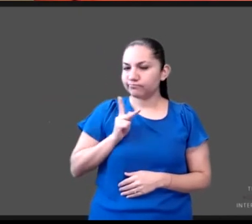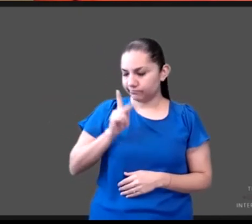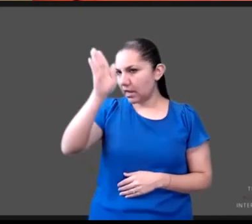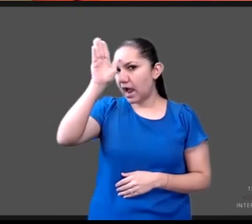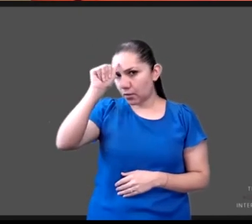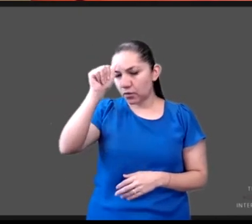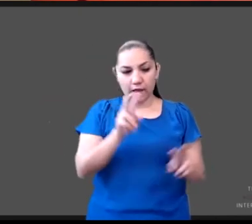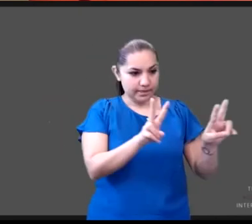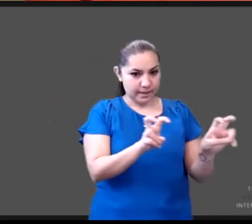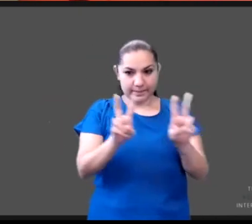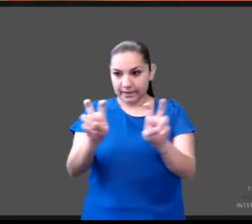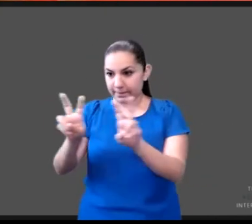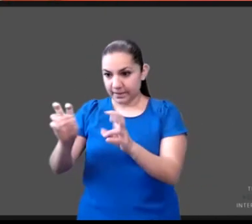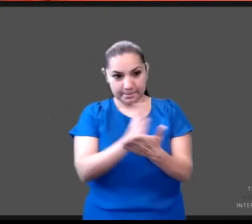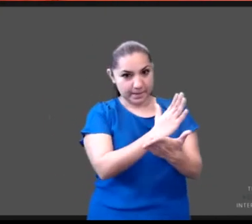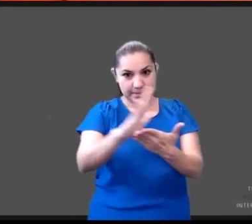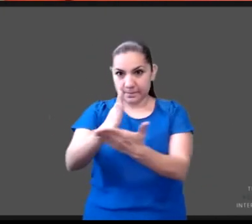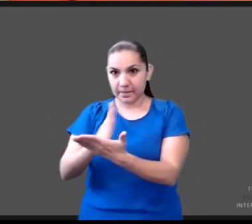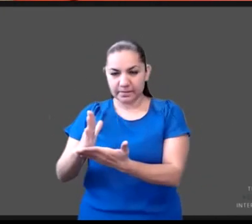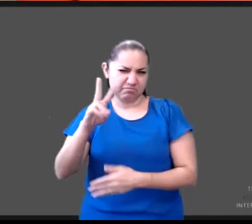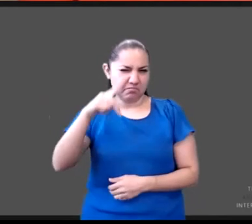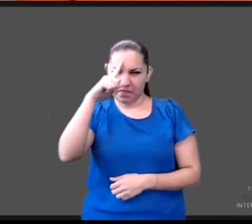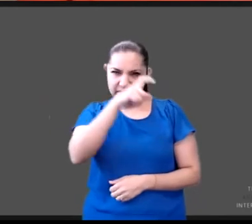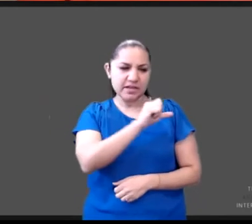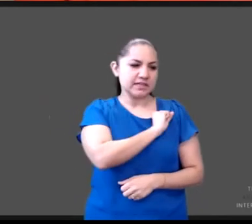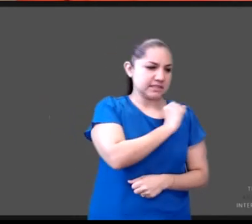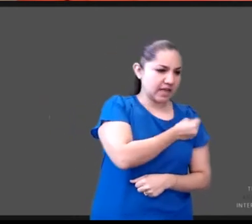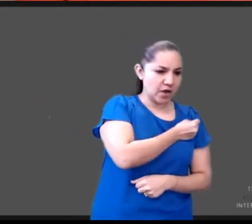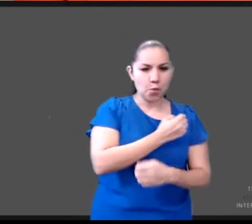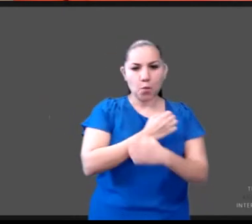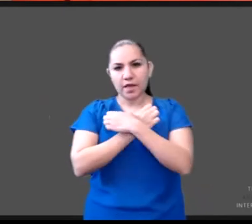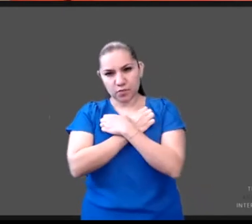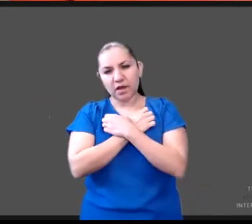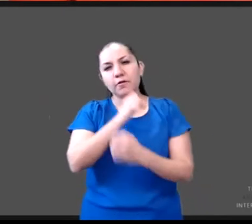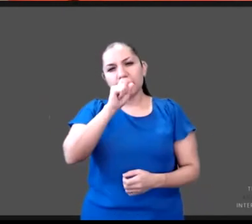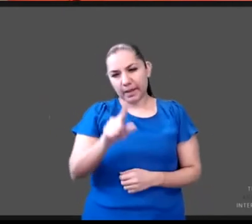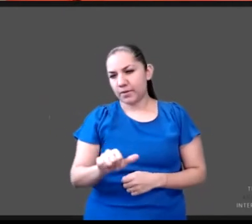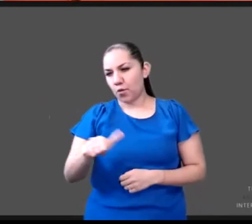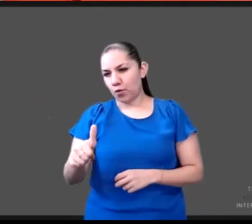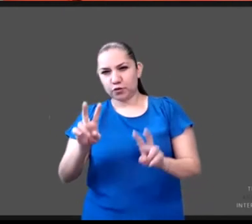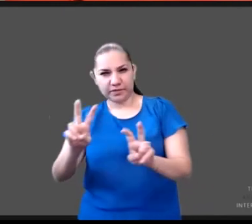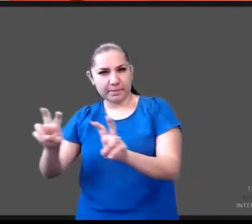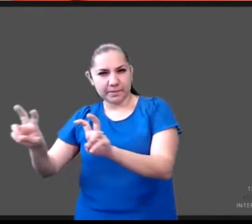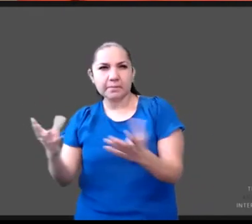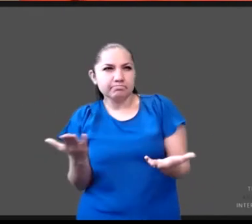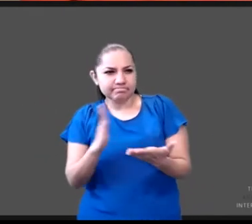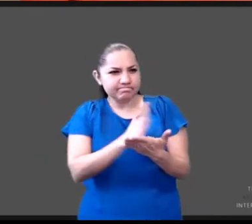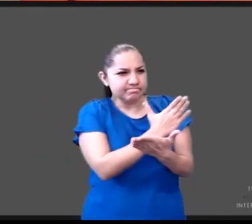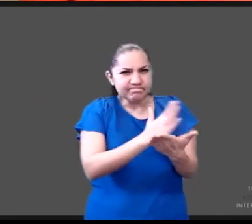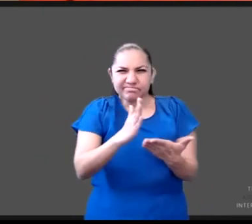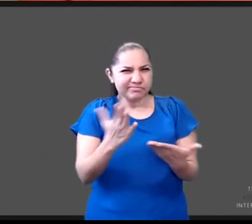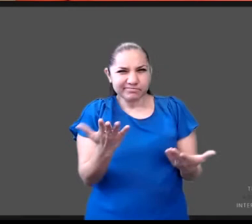salud y educación, bueno, y los que vamos a platicar más adelante, porque están íntimamente relacionados. Creo que una de